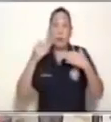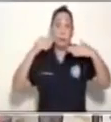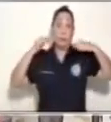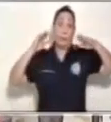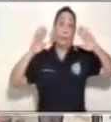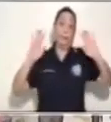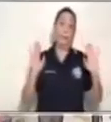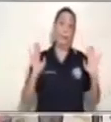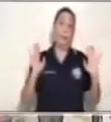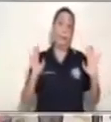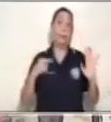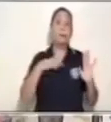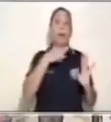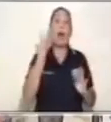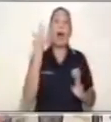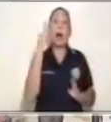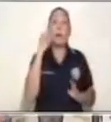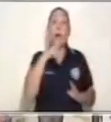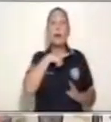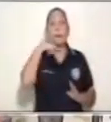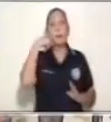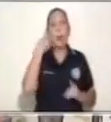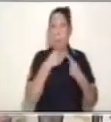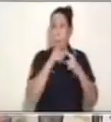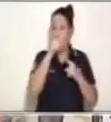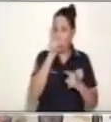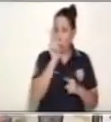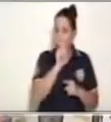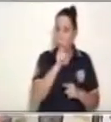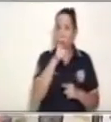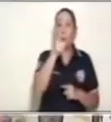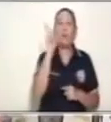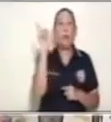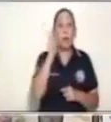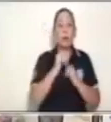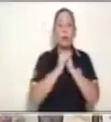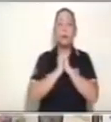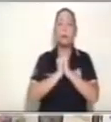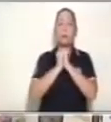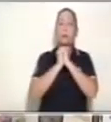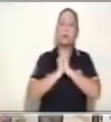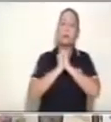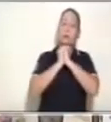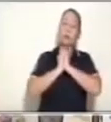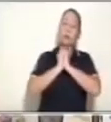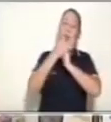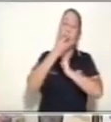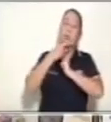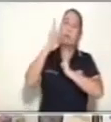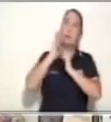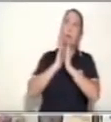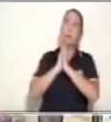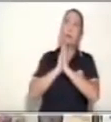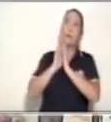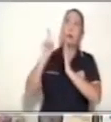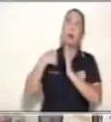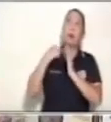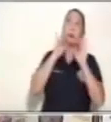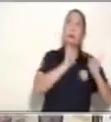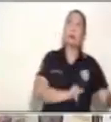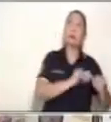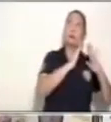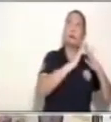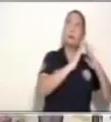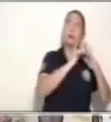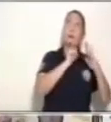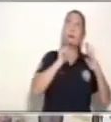que hacer es simplemente cerrar sus ojos y decirle, Dios mío, por favor, que se vaya y que se aleje de mí porque yo me quiero quedar con mis papás